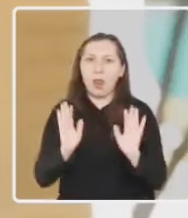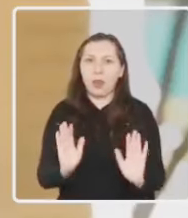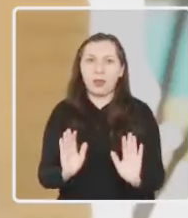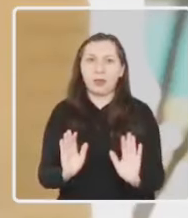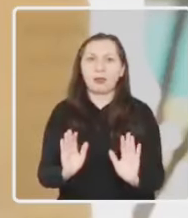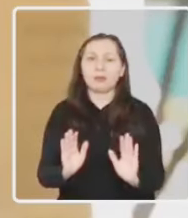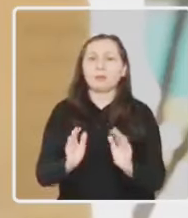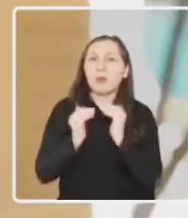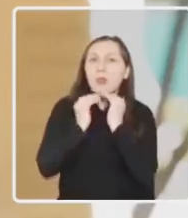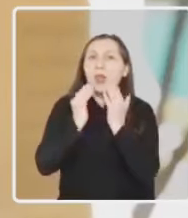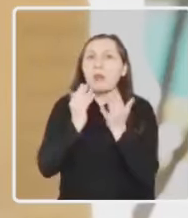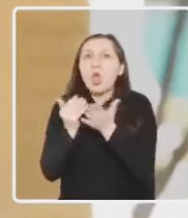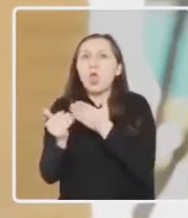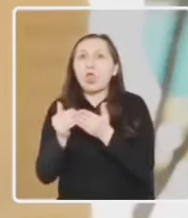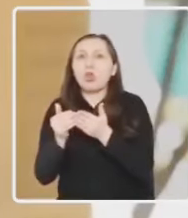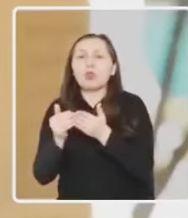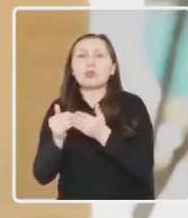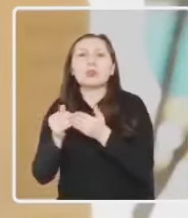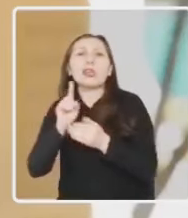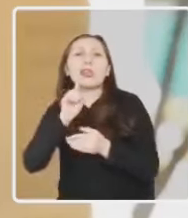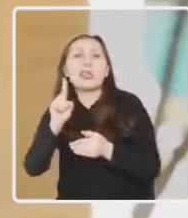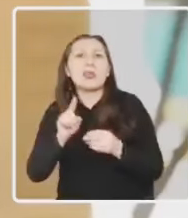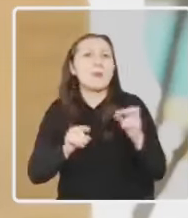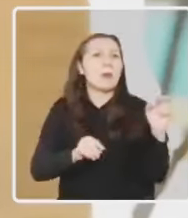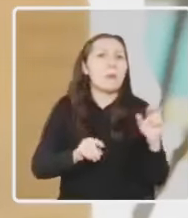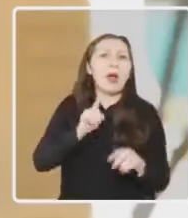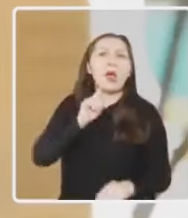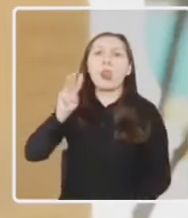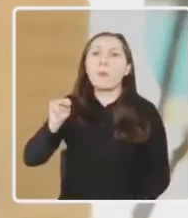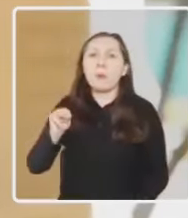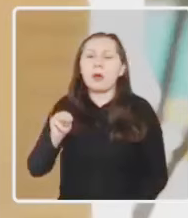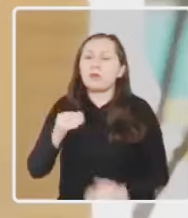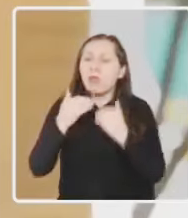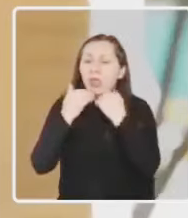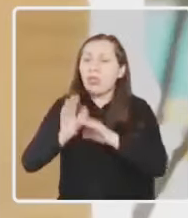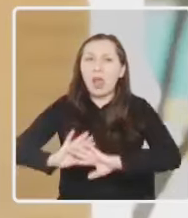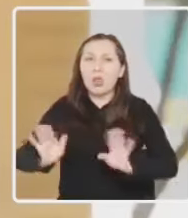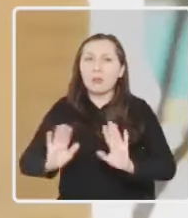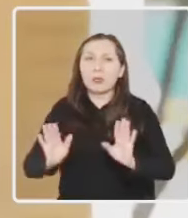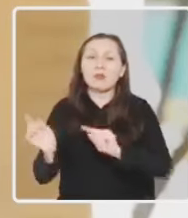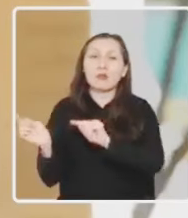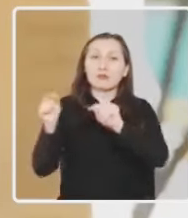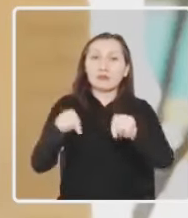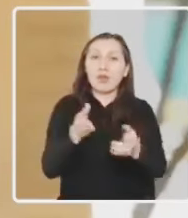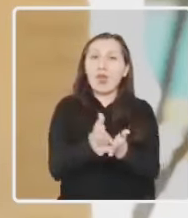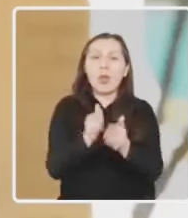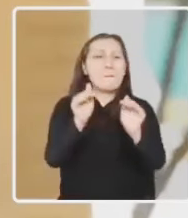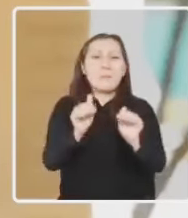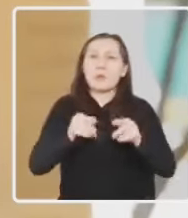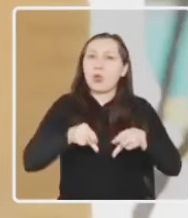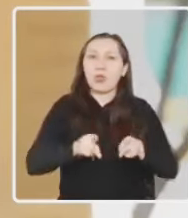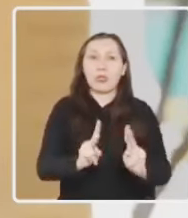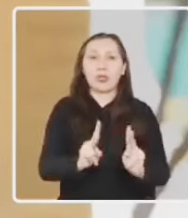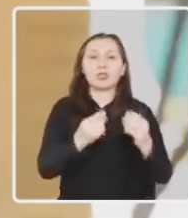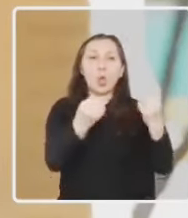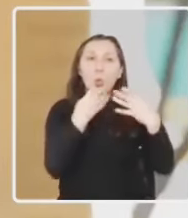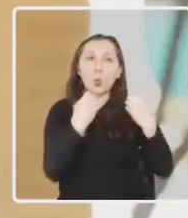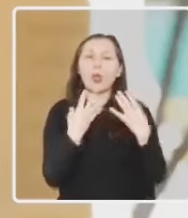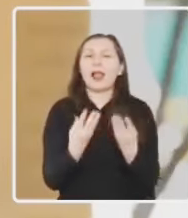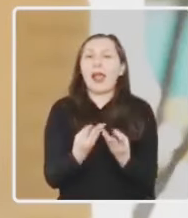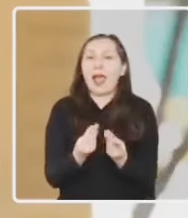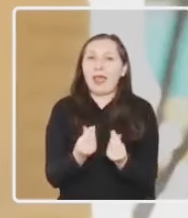En que independiente de dónde vengan, independiente de quién sea el papá, quién sea la mamá, tienen el mismo derecho a una educación